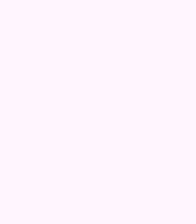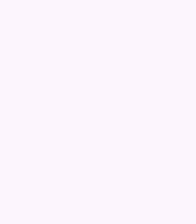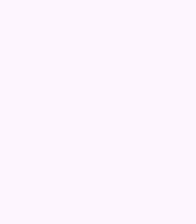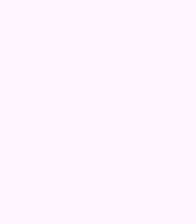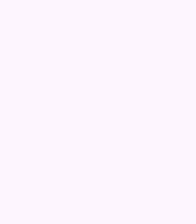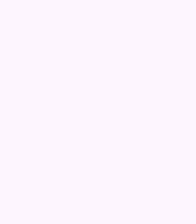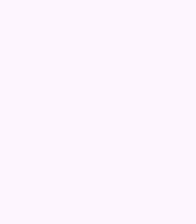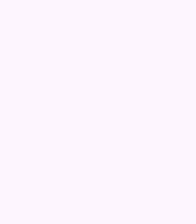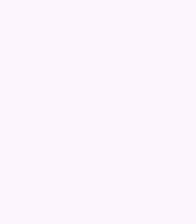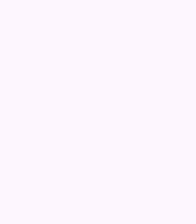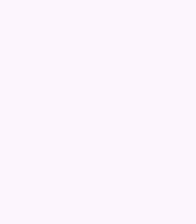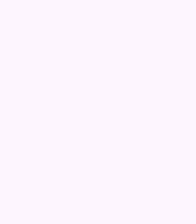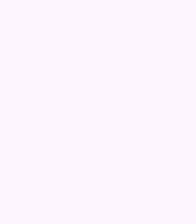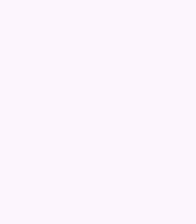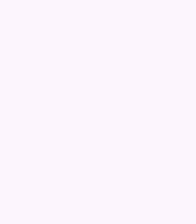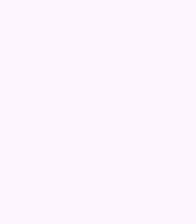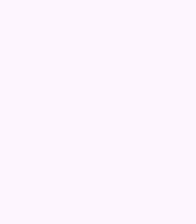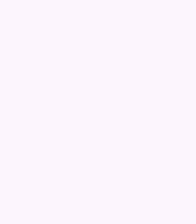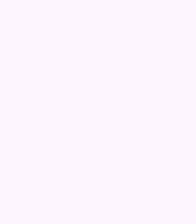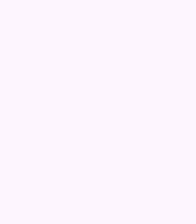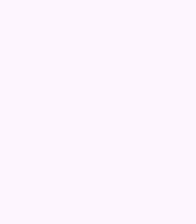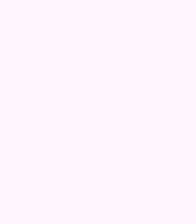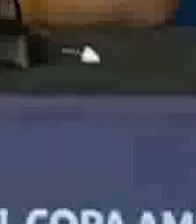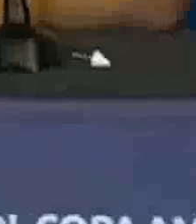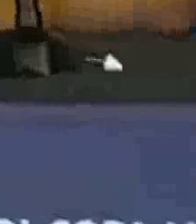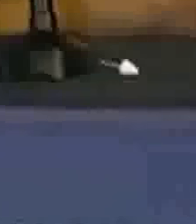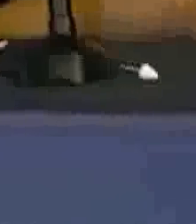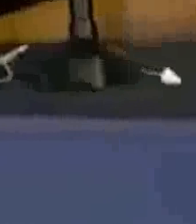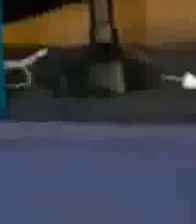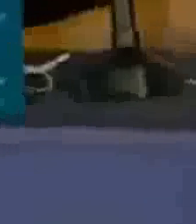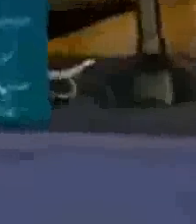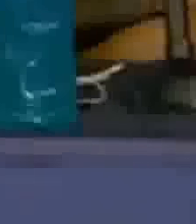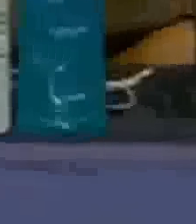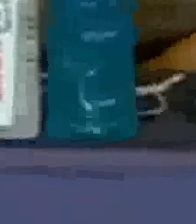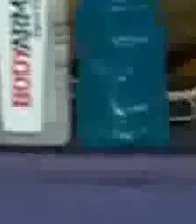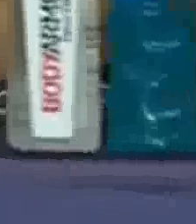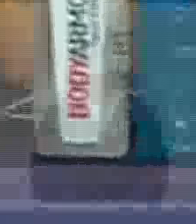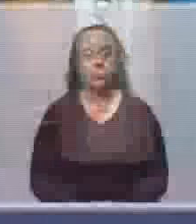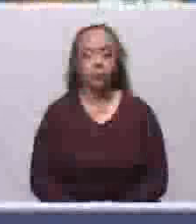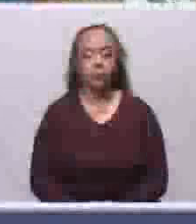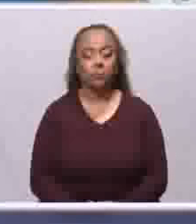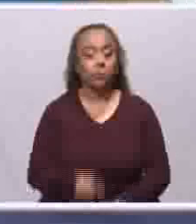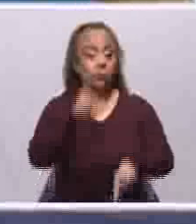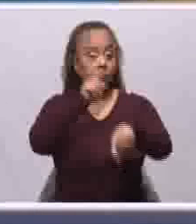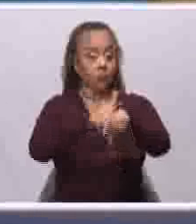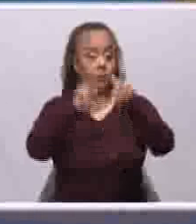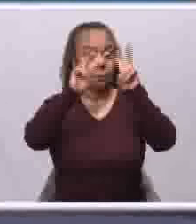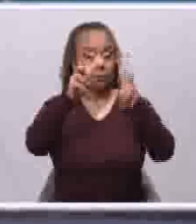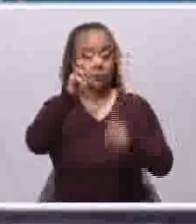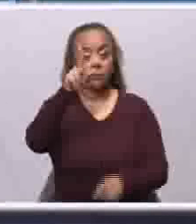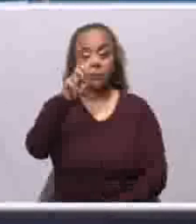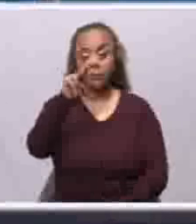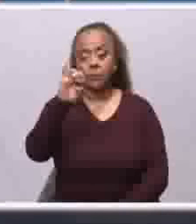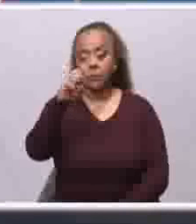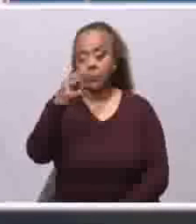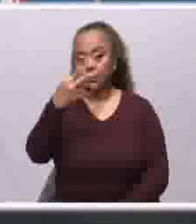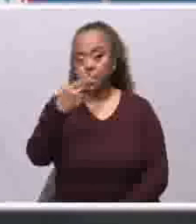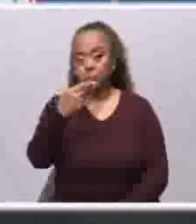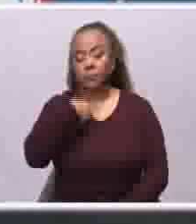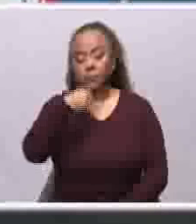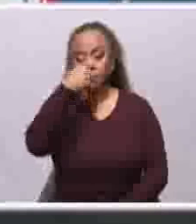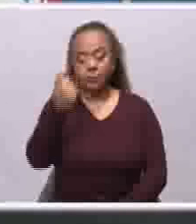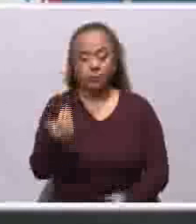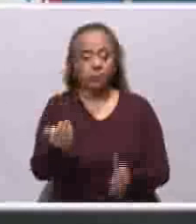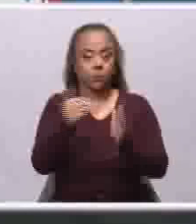noticia del día el tema de de kennet insisto Por más que sea